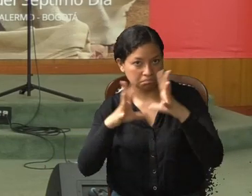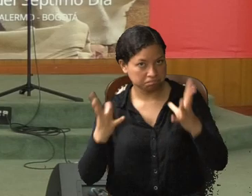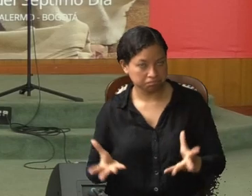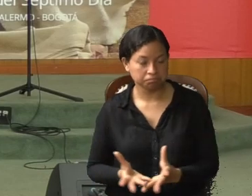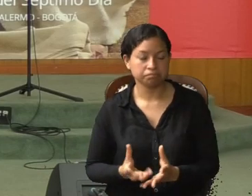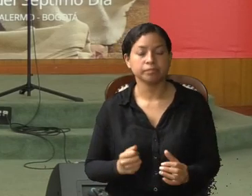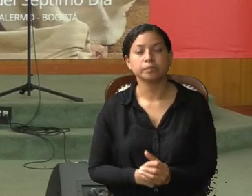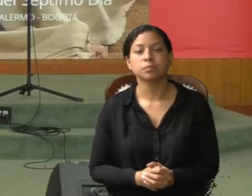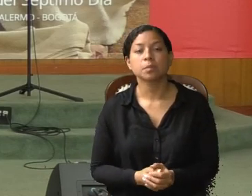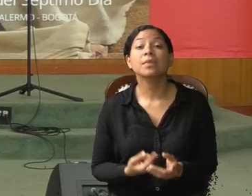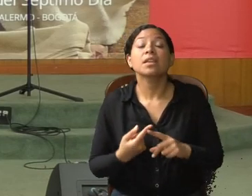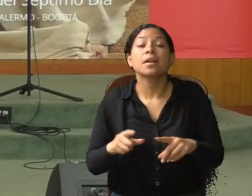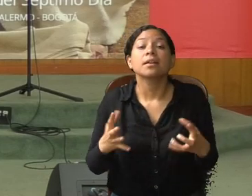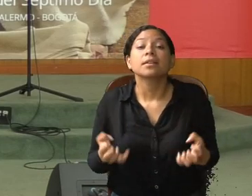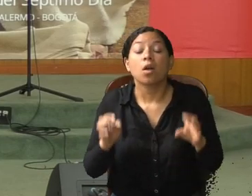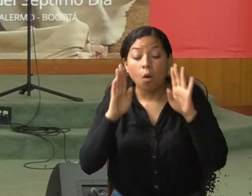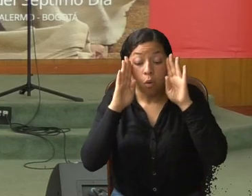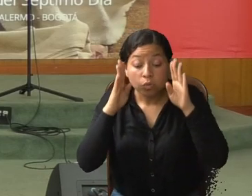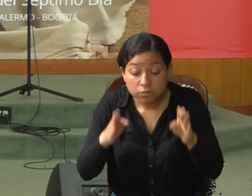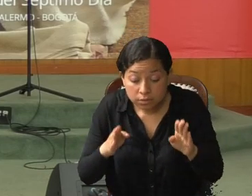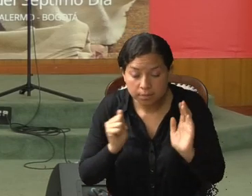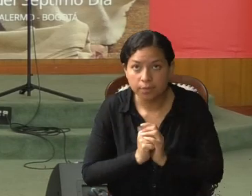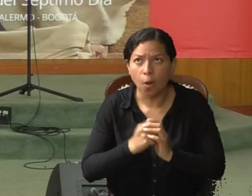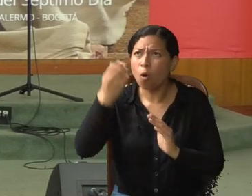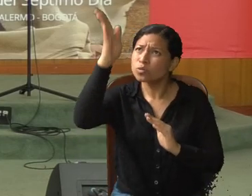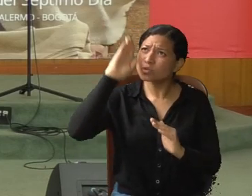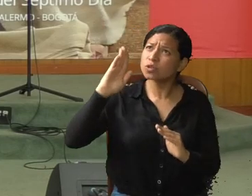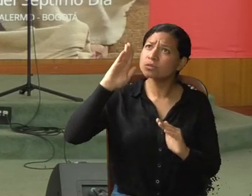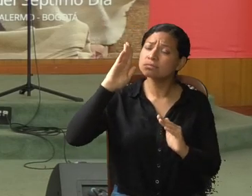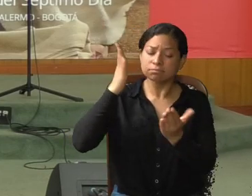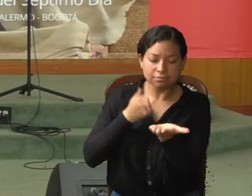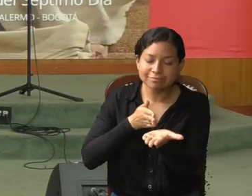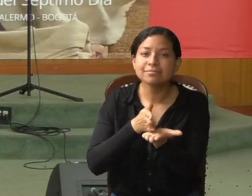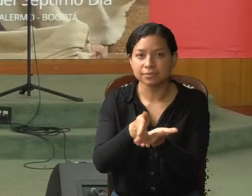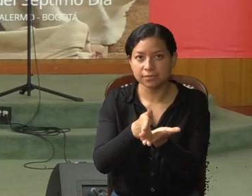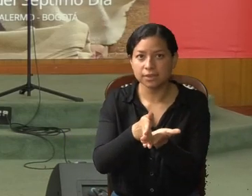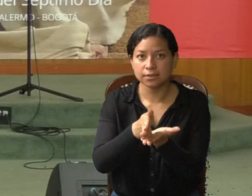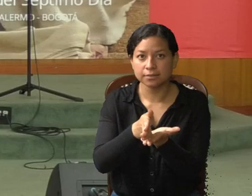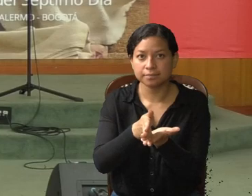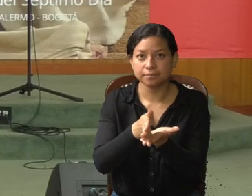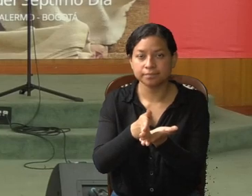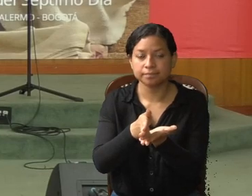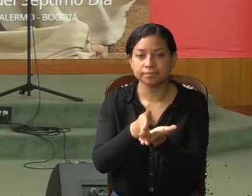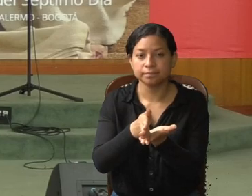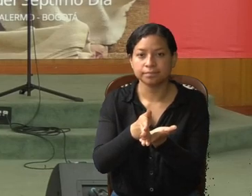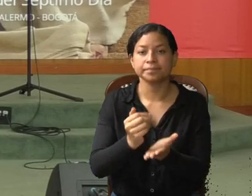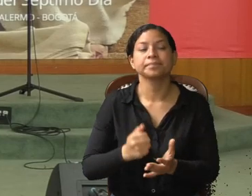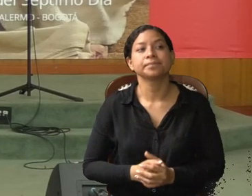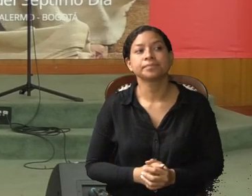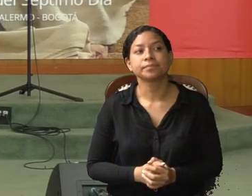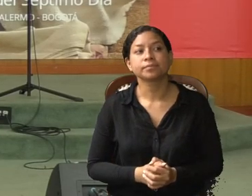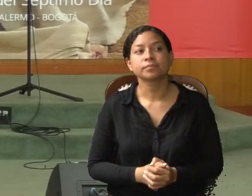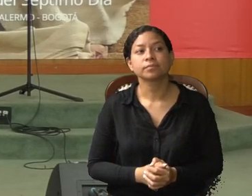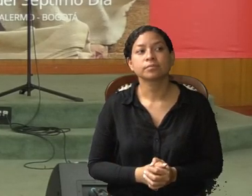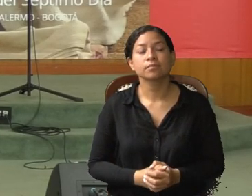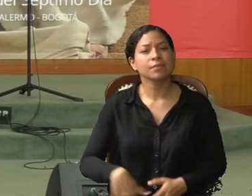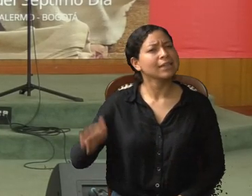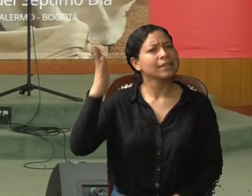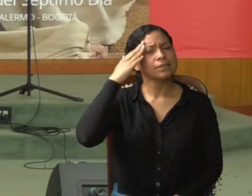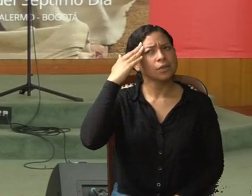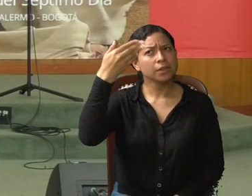primero en esa parte. Dios es un Dios de eternidad. Y saben, cuando Dios creó el plan de salvación y